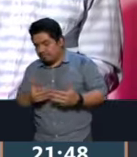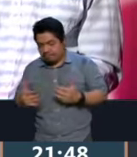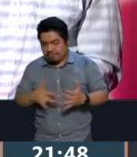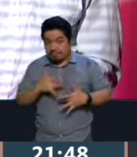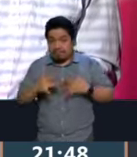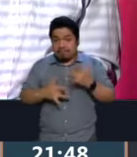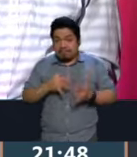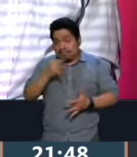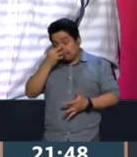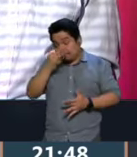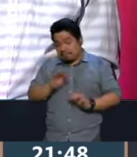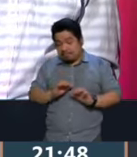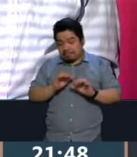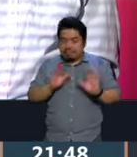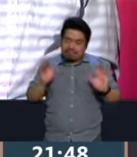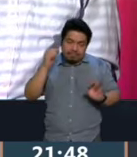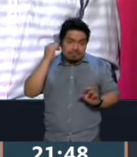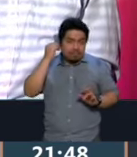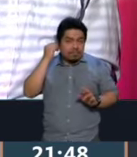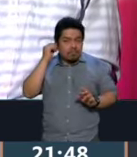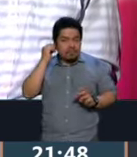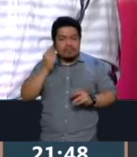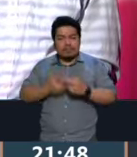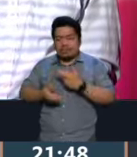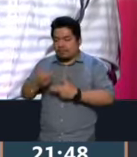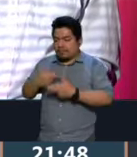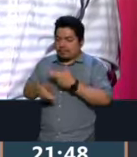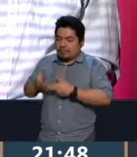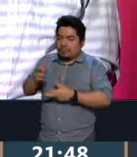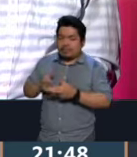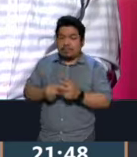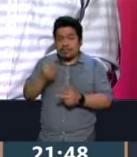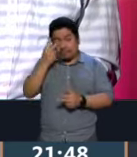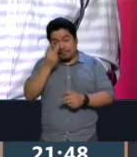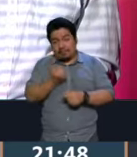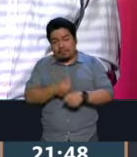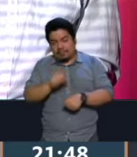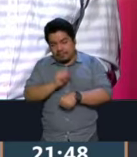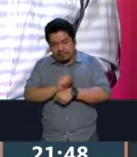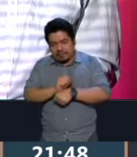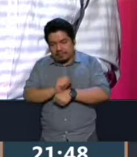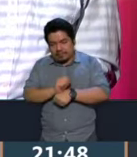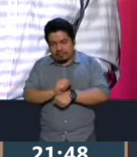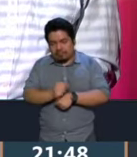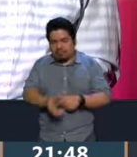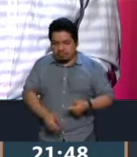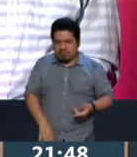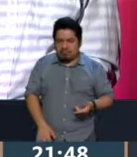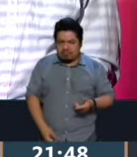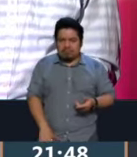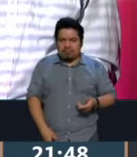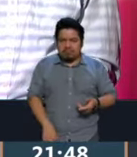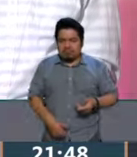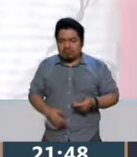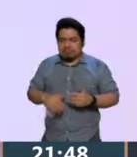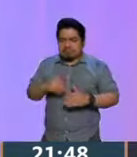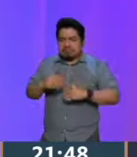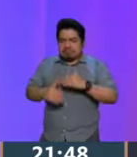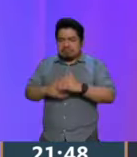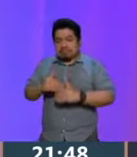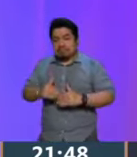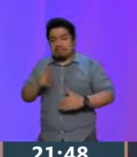si alcanzan el registro. Pero bueno, volviendo al tema, vienen dos semanas con estos recorridos que ha